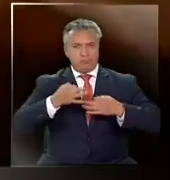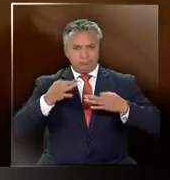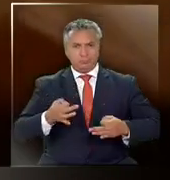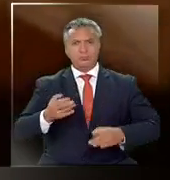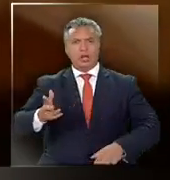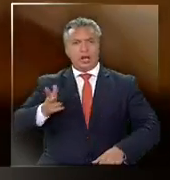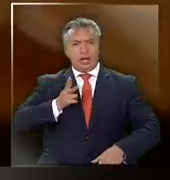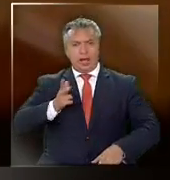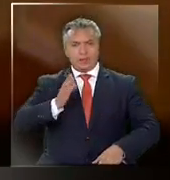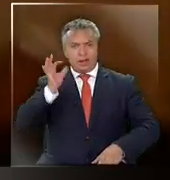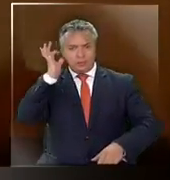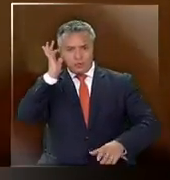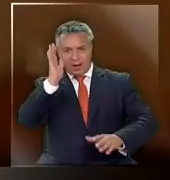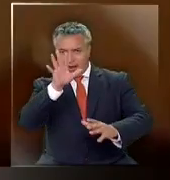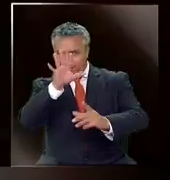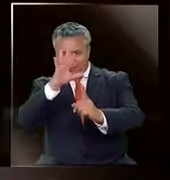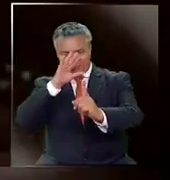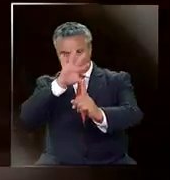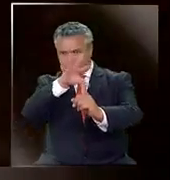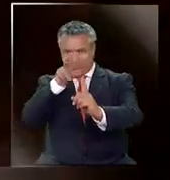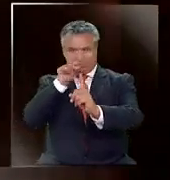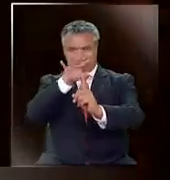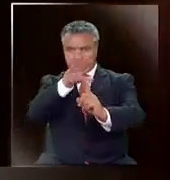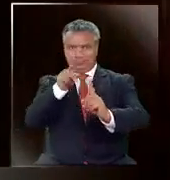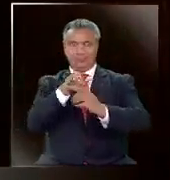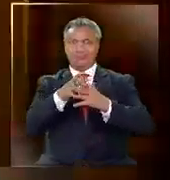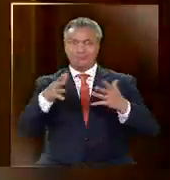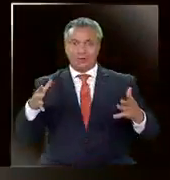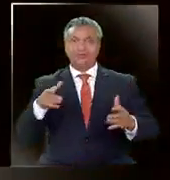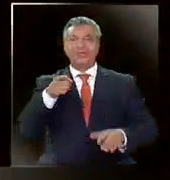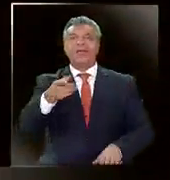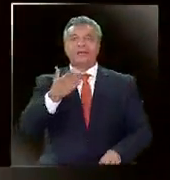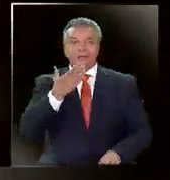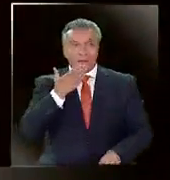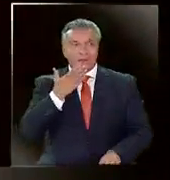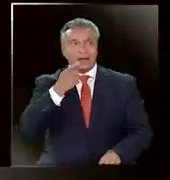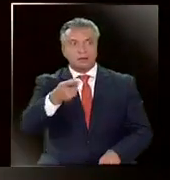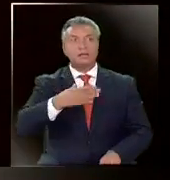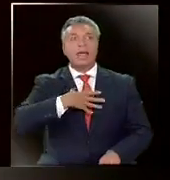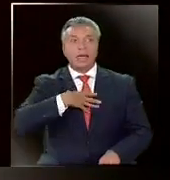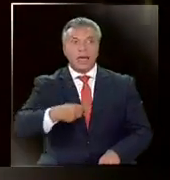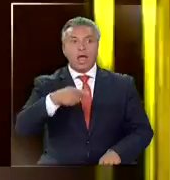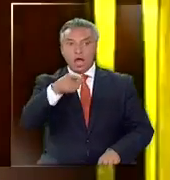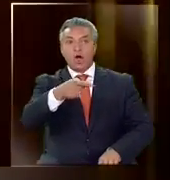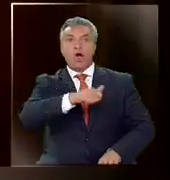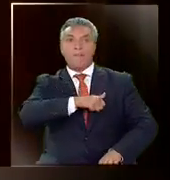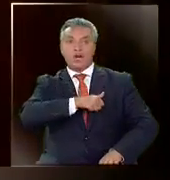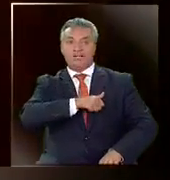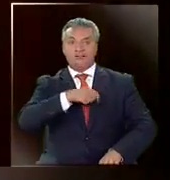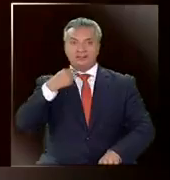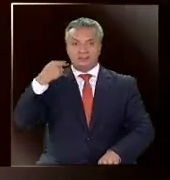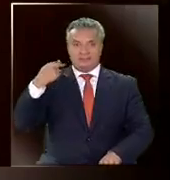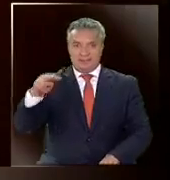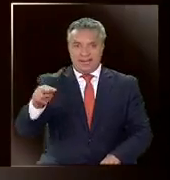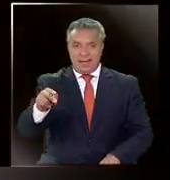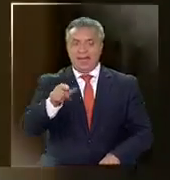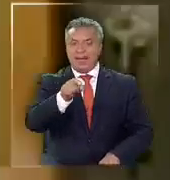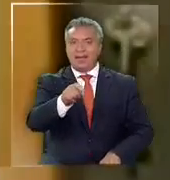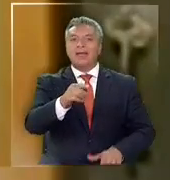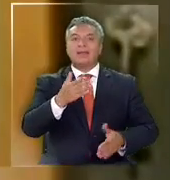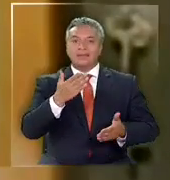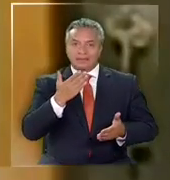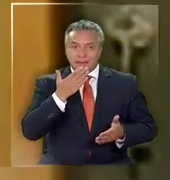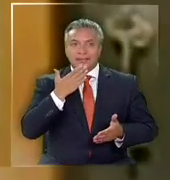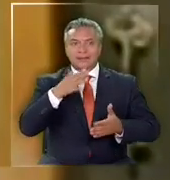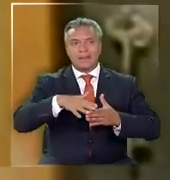y seductor. Roger Moore Pope, James Bond de la Croix en el cine, fue hijo de un policía londinense de Stockwell y se convirtió en el más